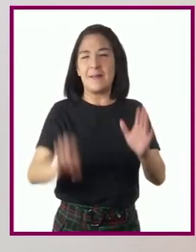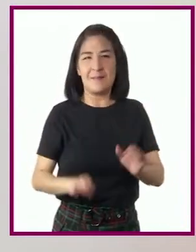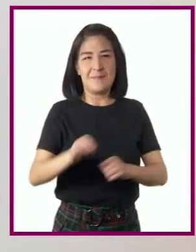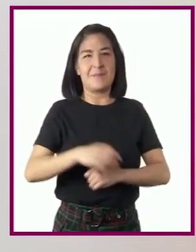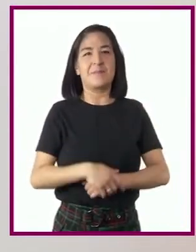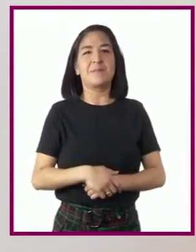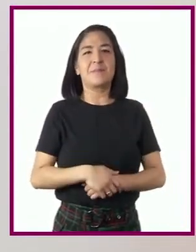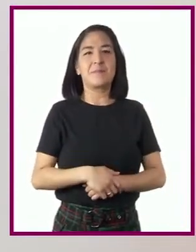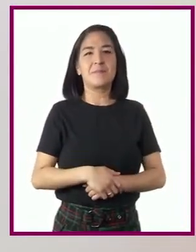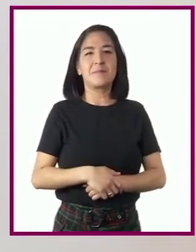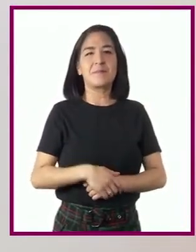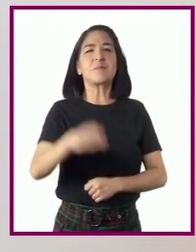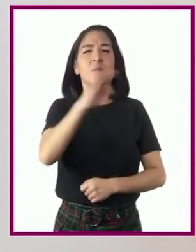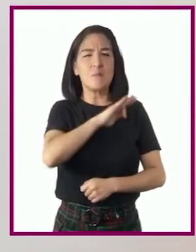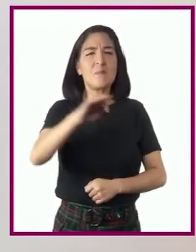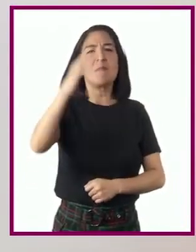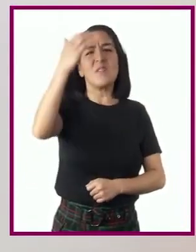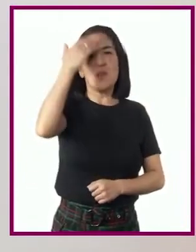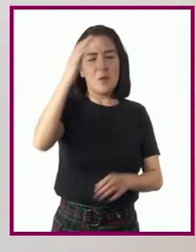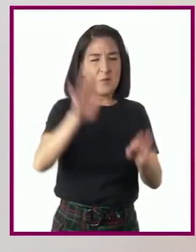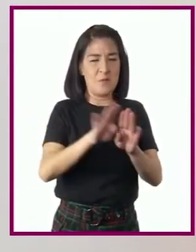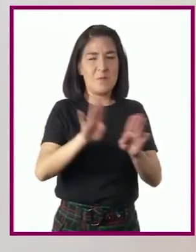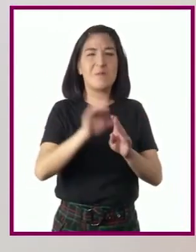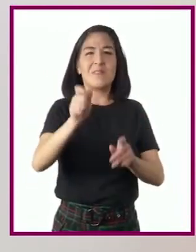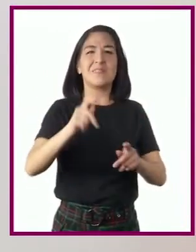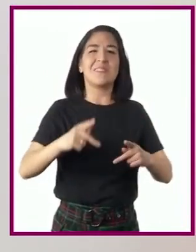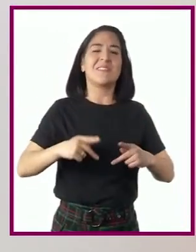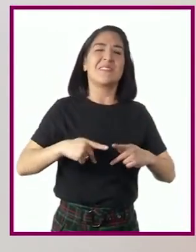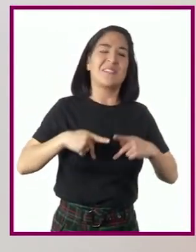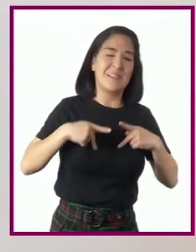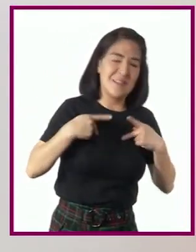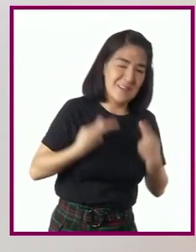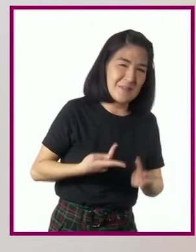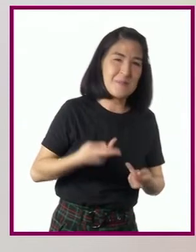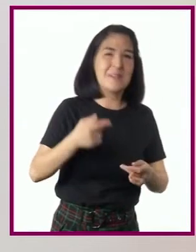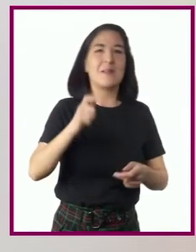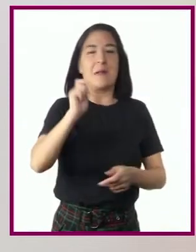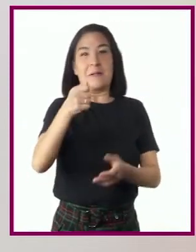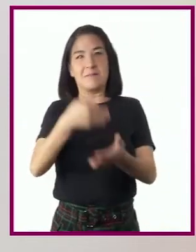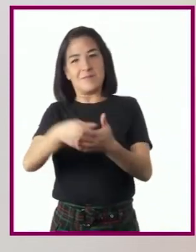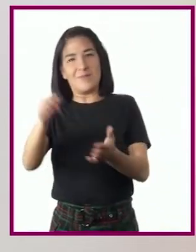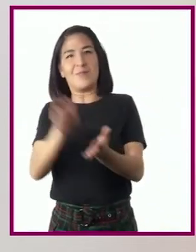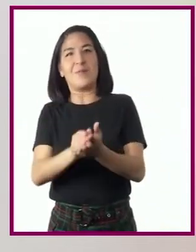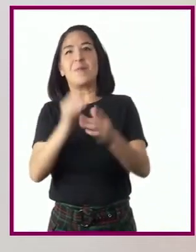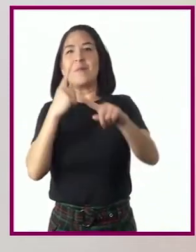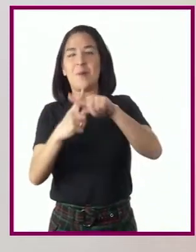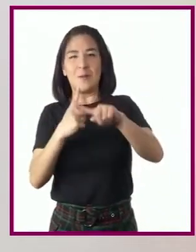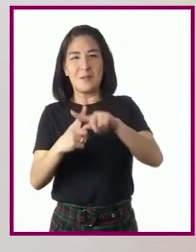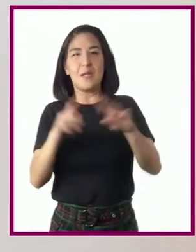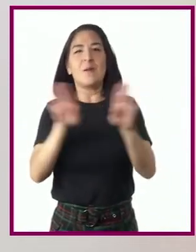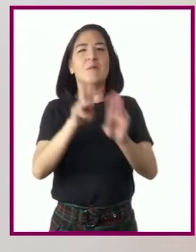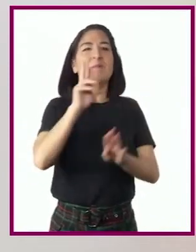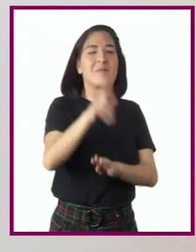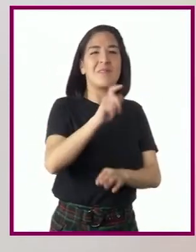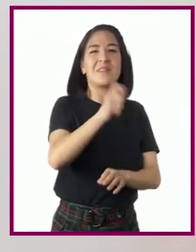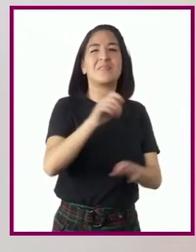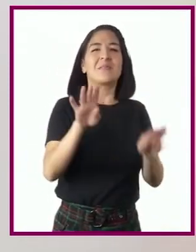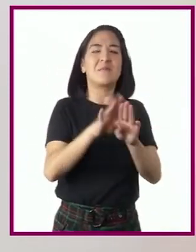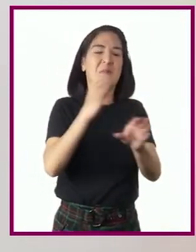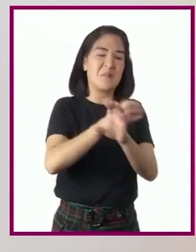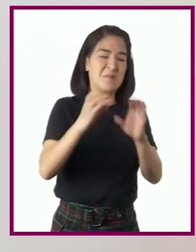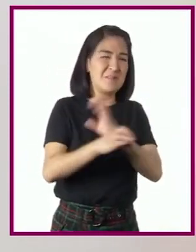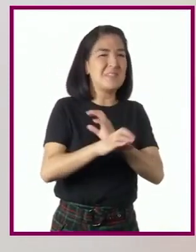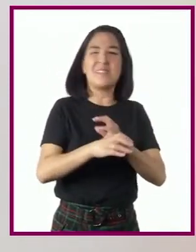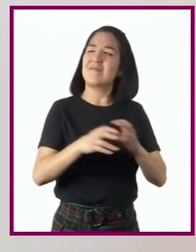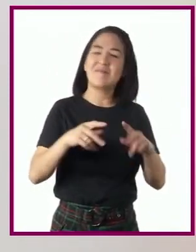podemos conocer nuestras debilidades y fortalezas. Esto nos permite saber cuáles habilidades son útiles para resolver